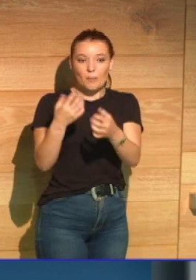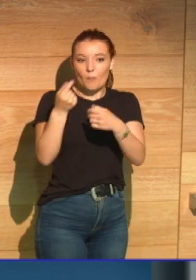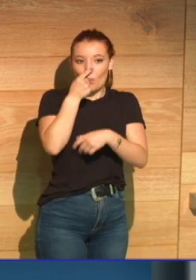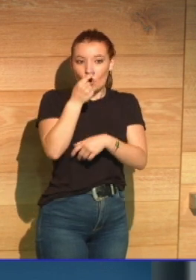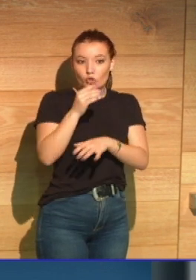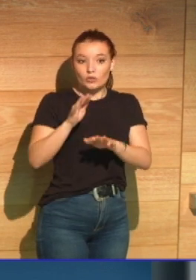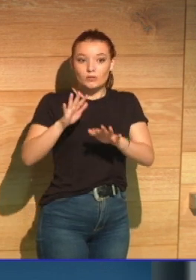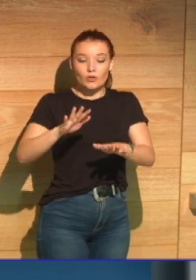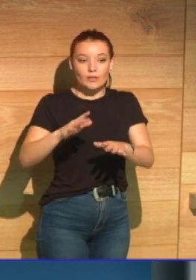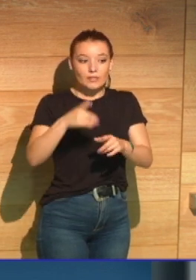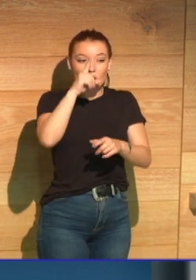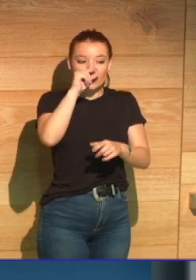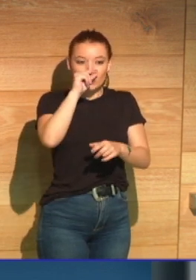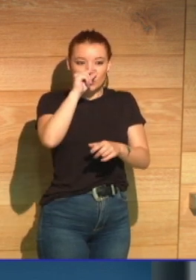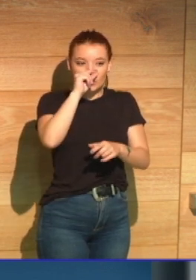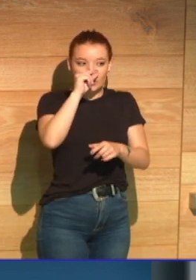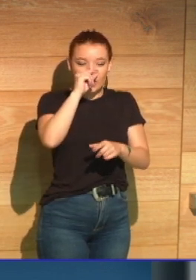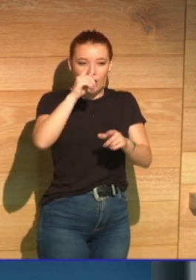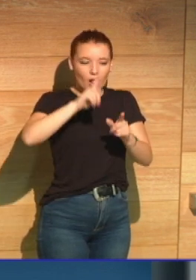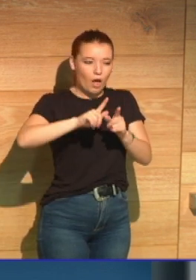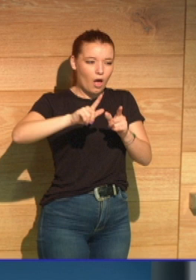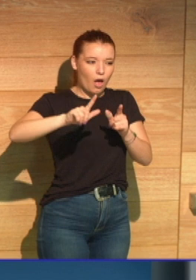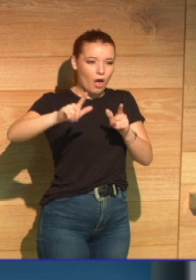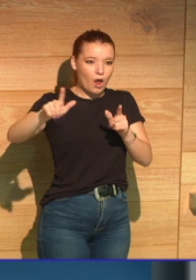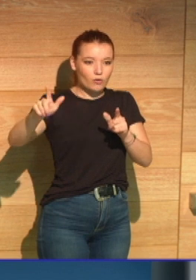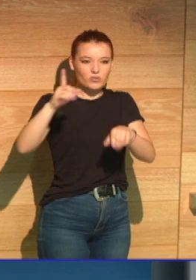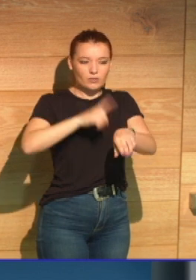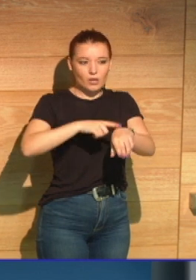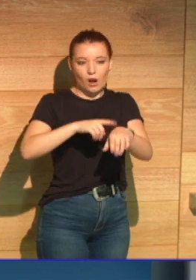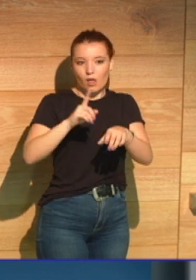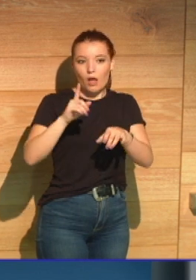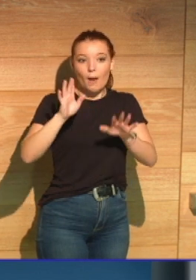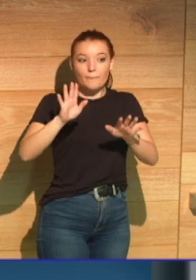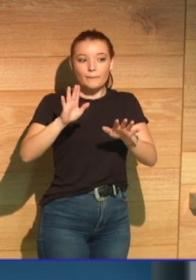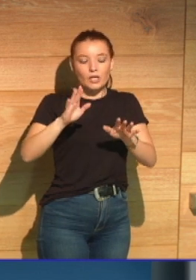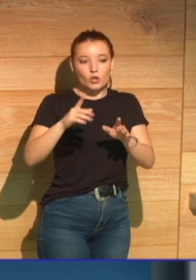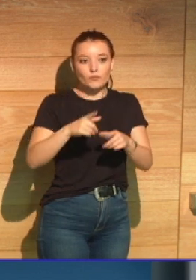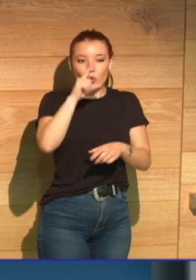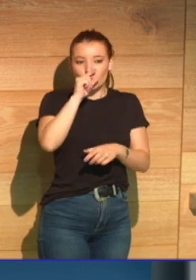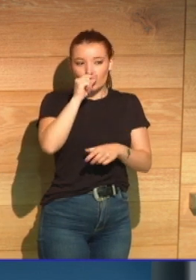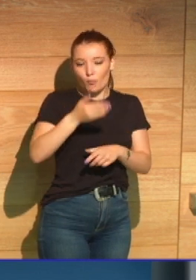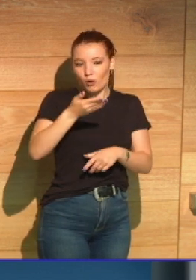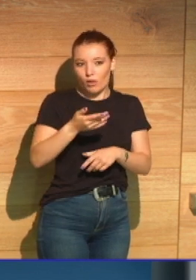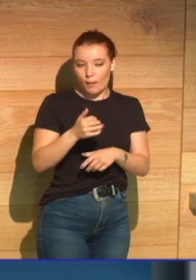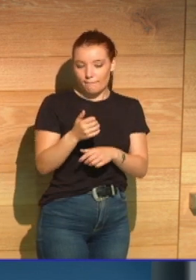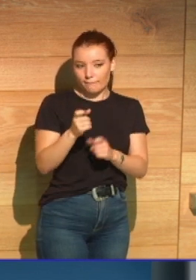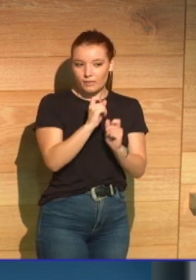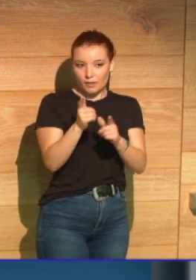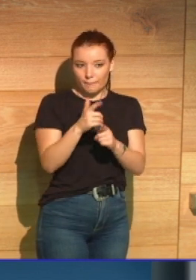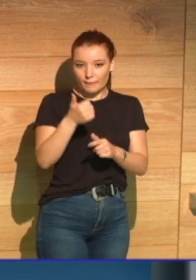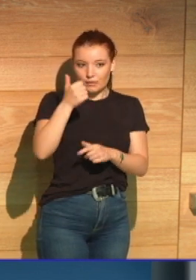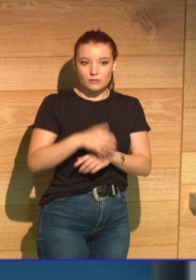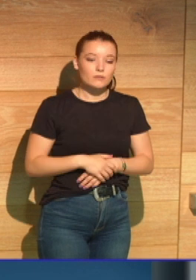manera mucho más larga, pero más consistente en cuanto al grupo de personas que está relacionada con este personaje,